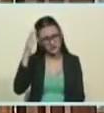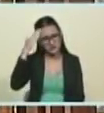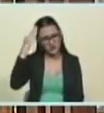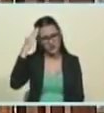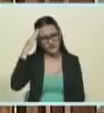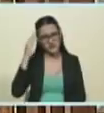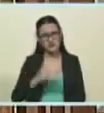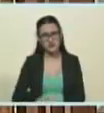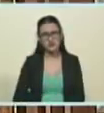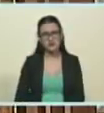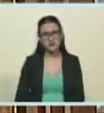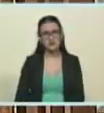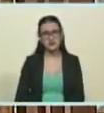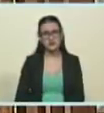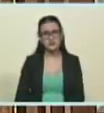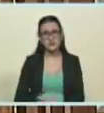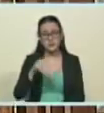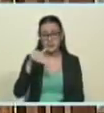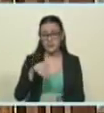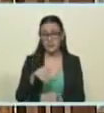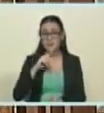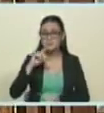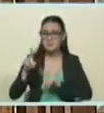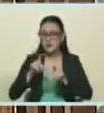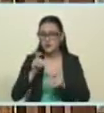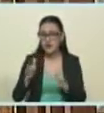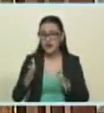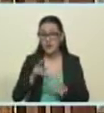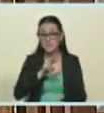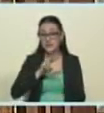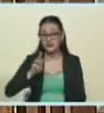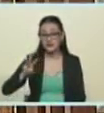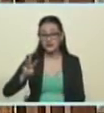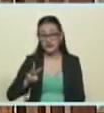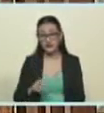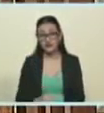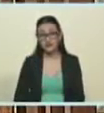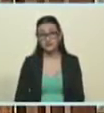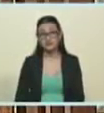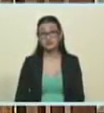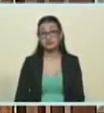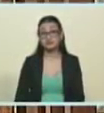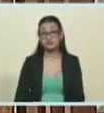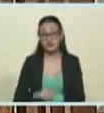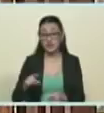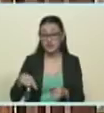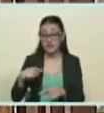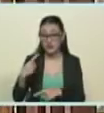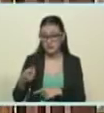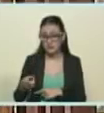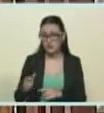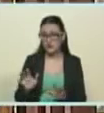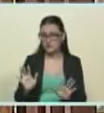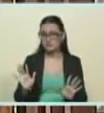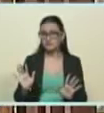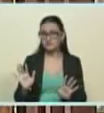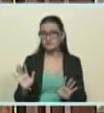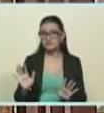yo. Las encuestas entonces decían que ganaban 23. Después fueron condescendientes con